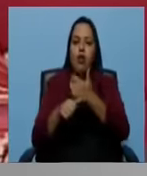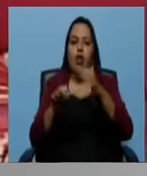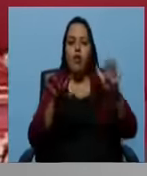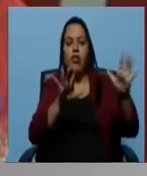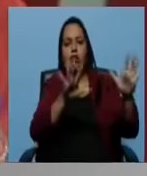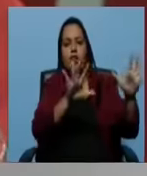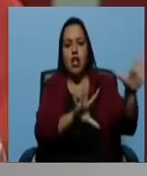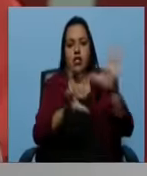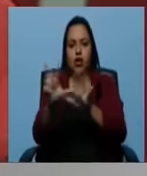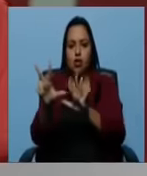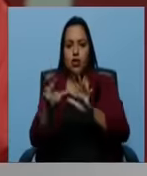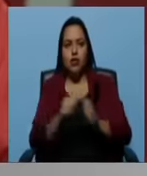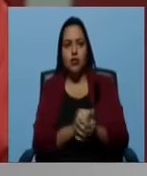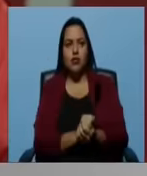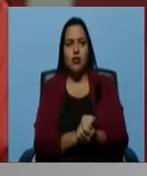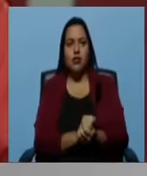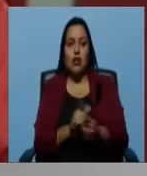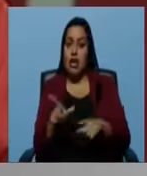Cumplí.